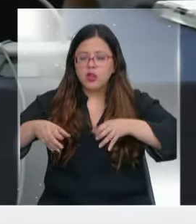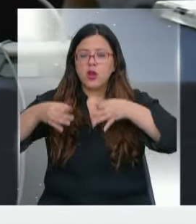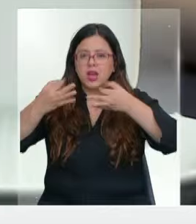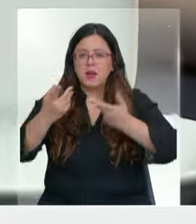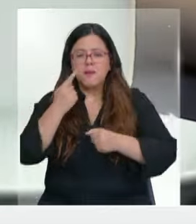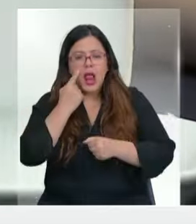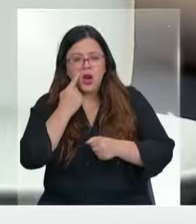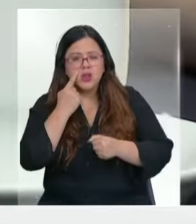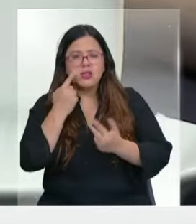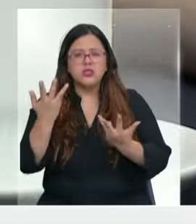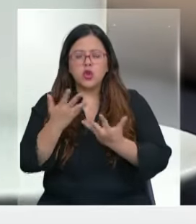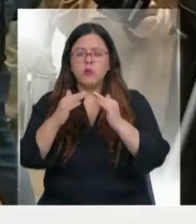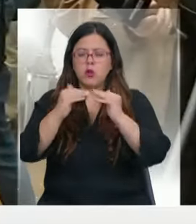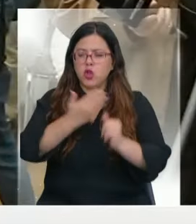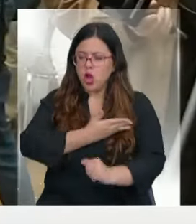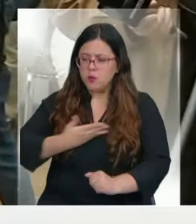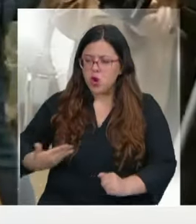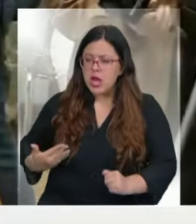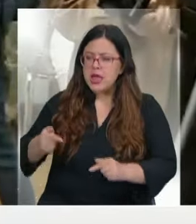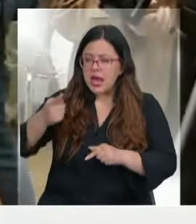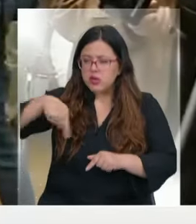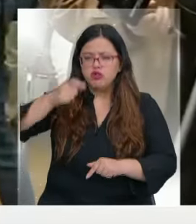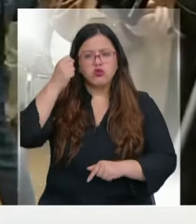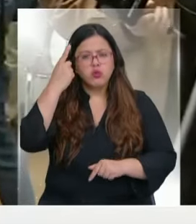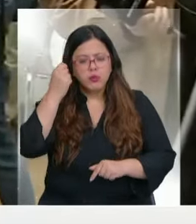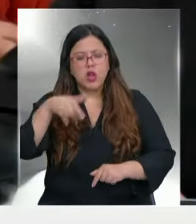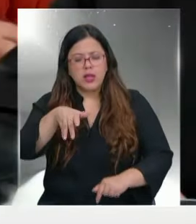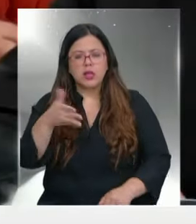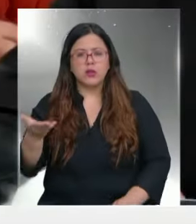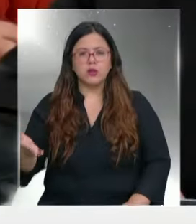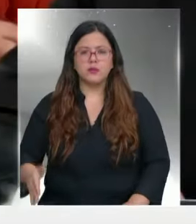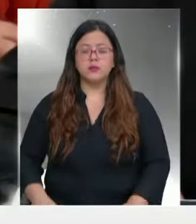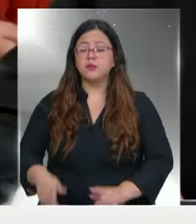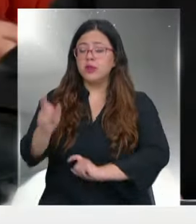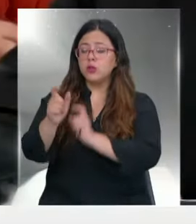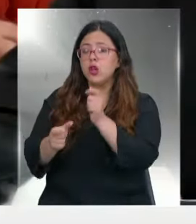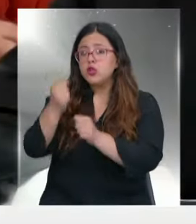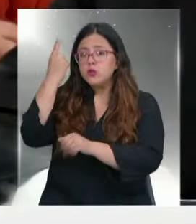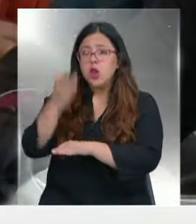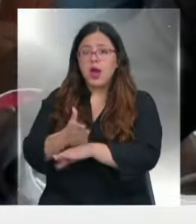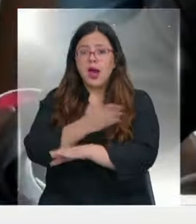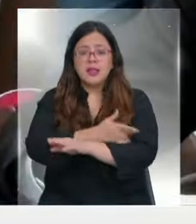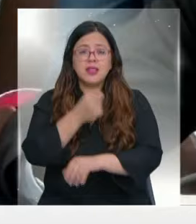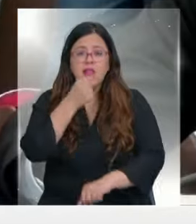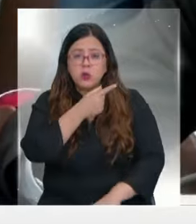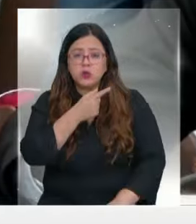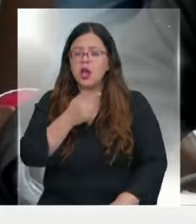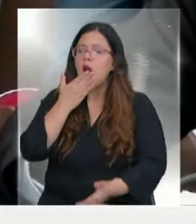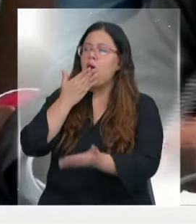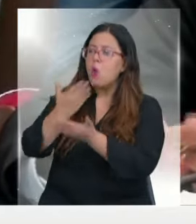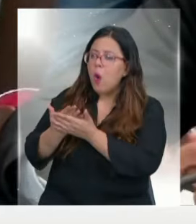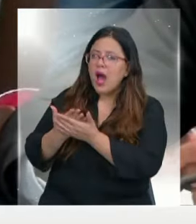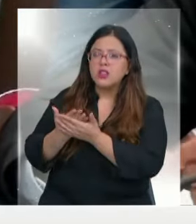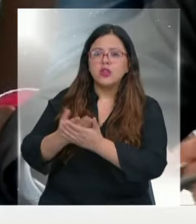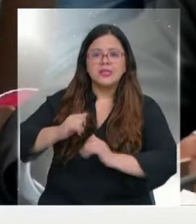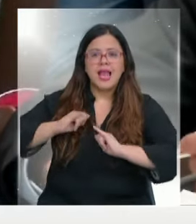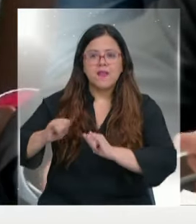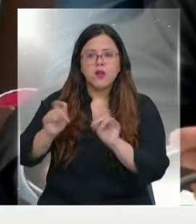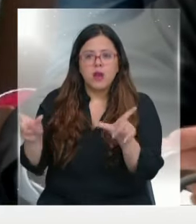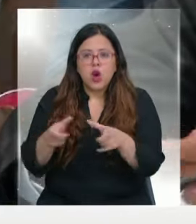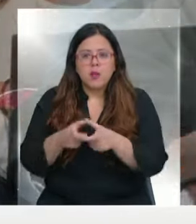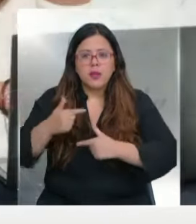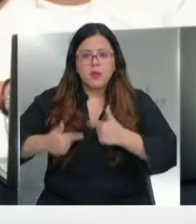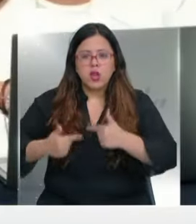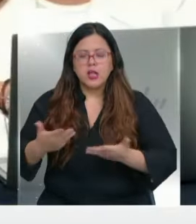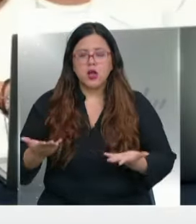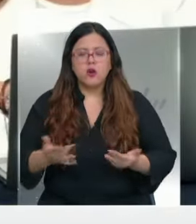para conocer cómo la moneda se enteró de estos hechos. ¿Quiénes supieron antes de la denuncia? ¿En qué minuto? ¿En qué se le informa al comité